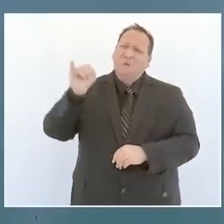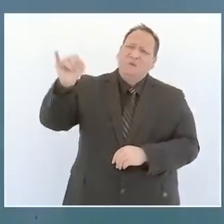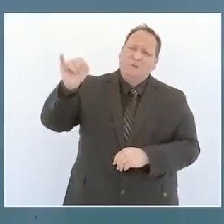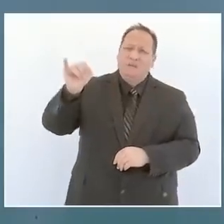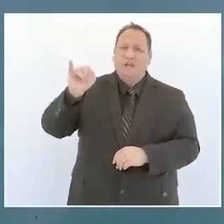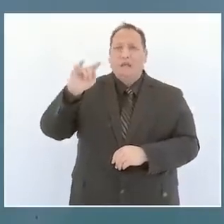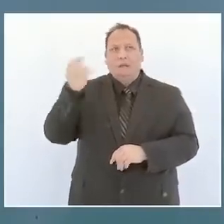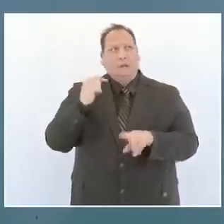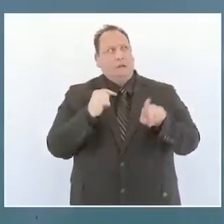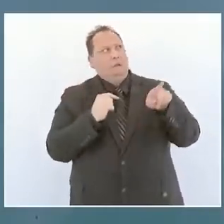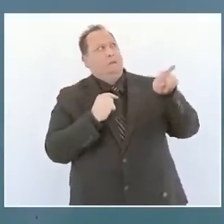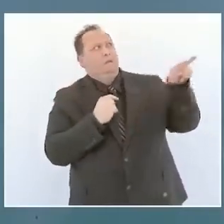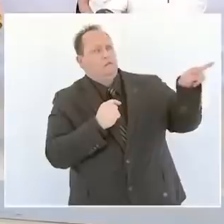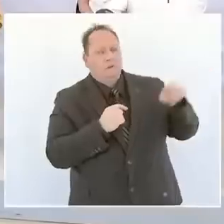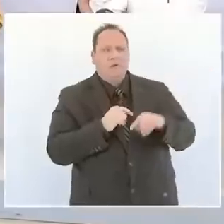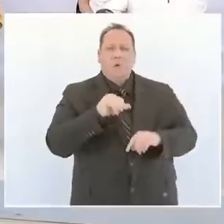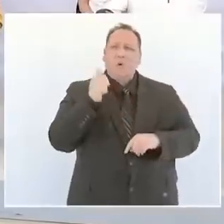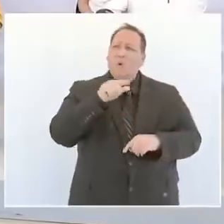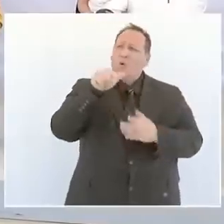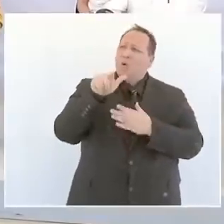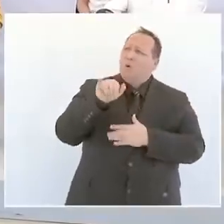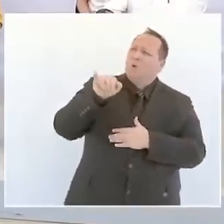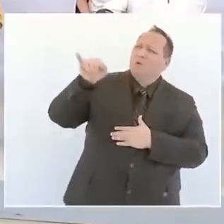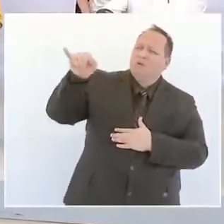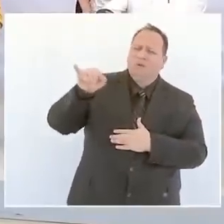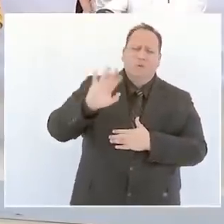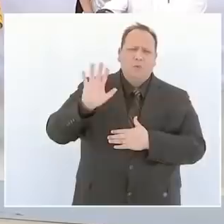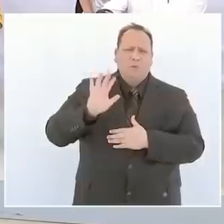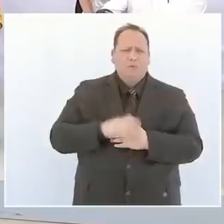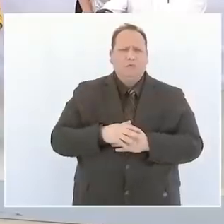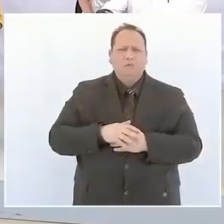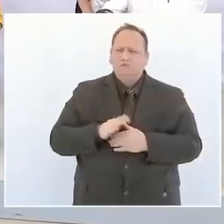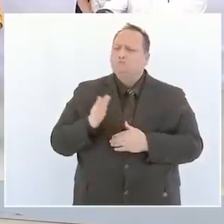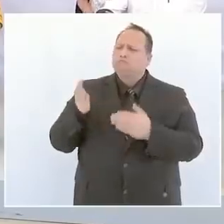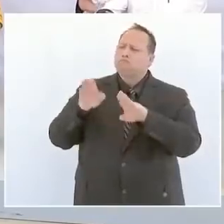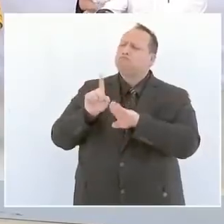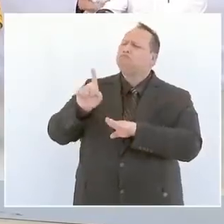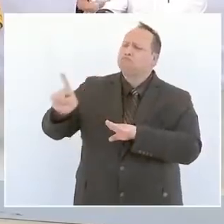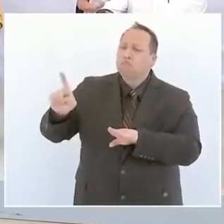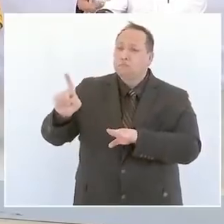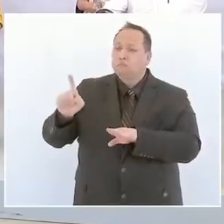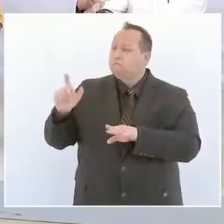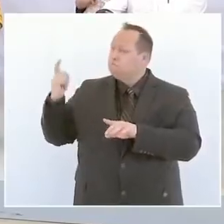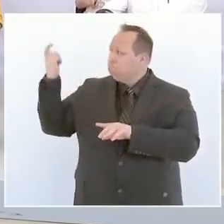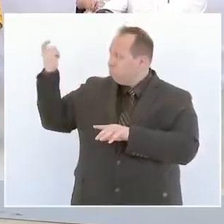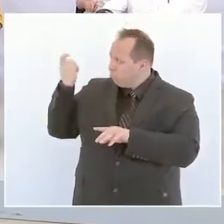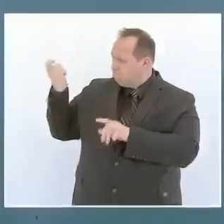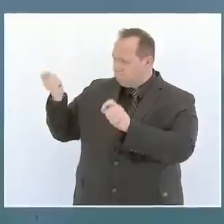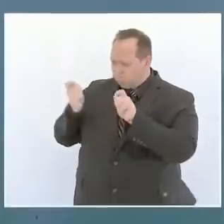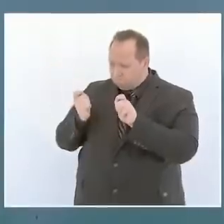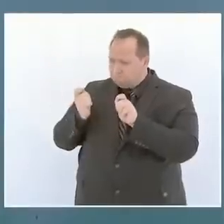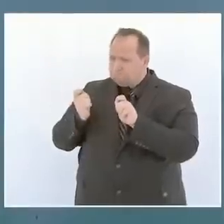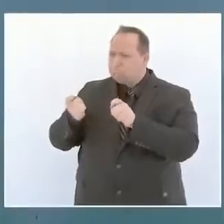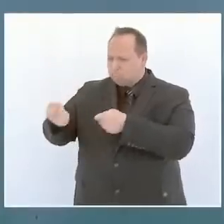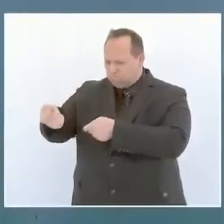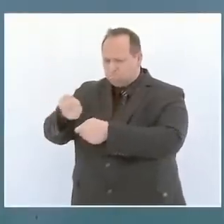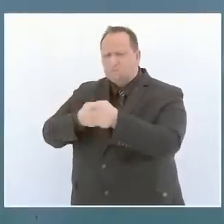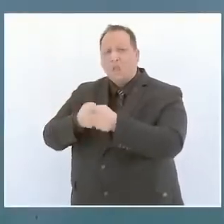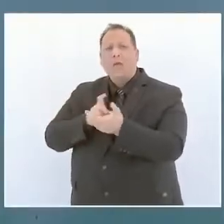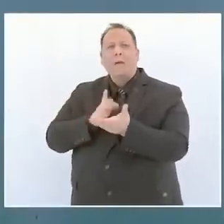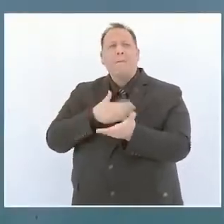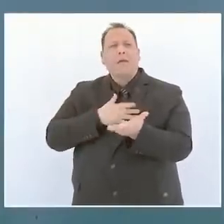lejos a Tijuana o a otras partes y pueda cobrar en este banco lo que por derecho